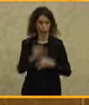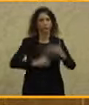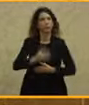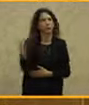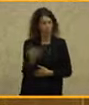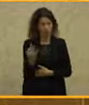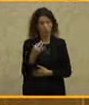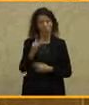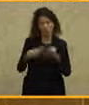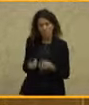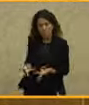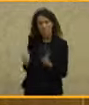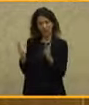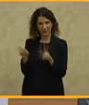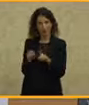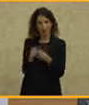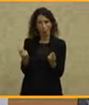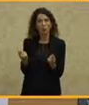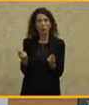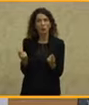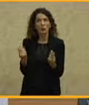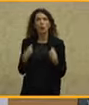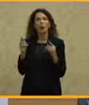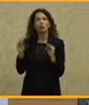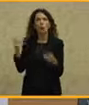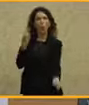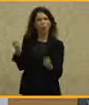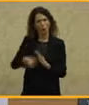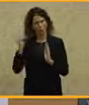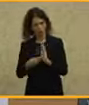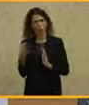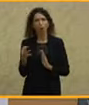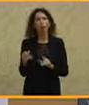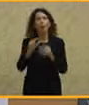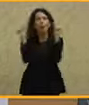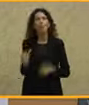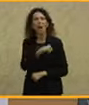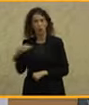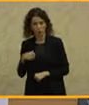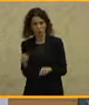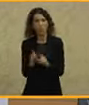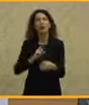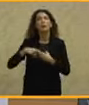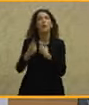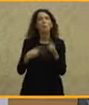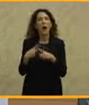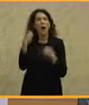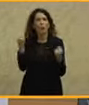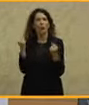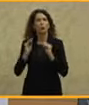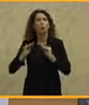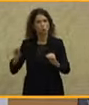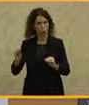Y por otro, se permita que tomen verdaderamente las riendas de su vida y lo hagan de forma autónoma. Hablamos de participación y de